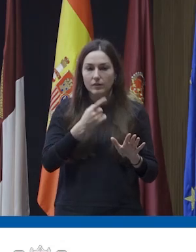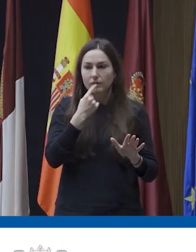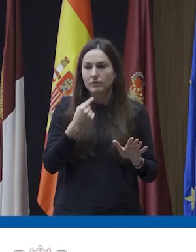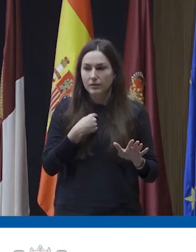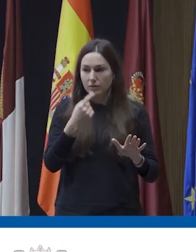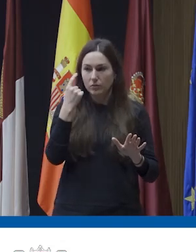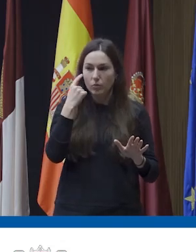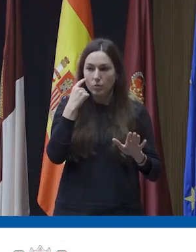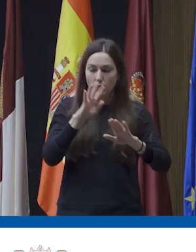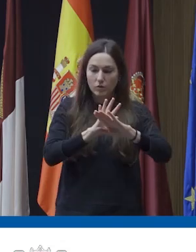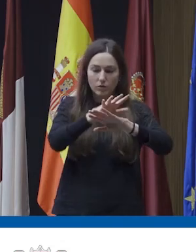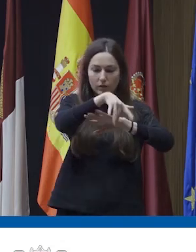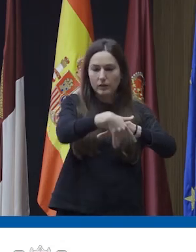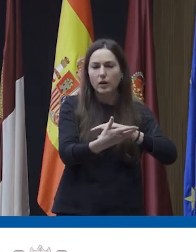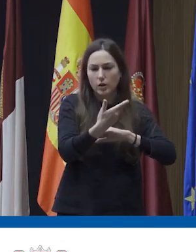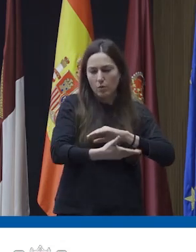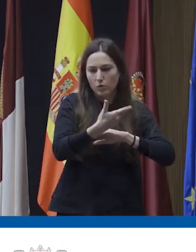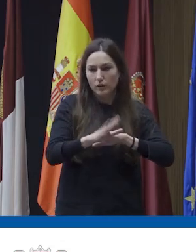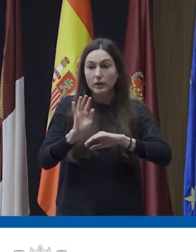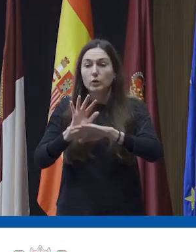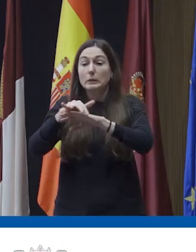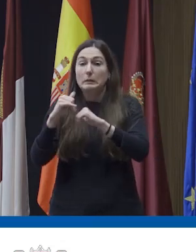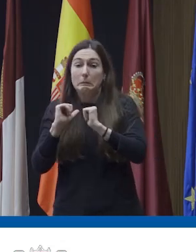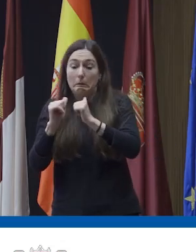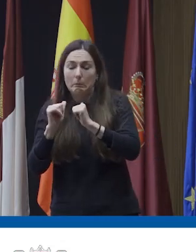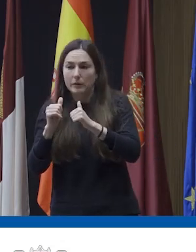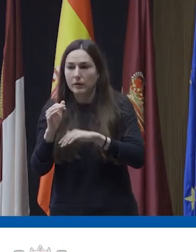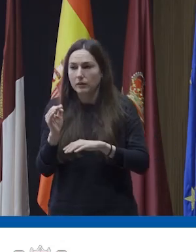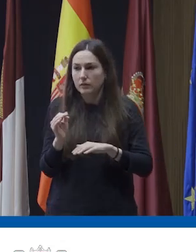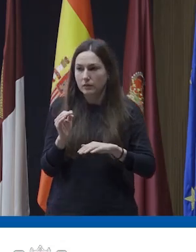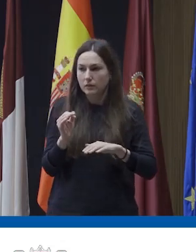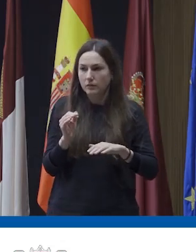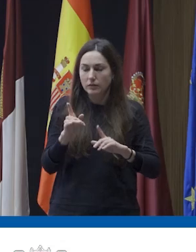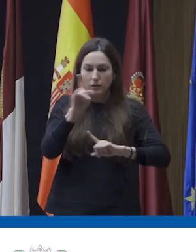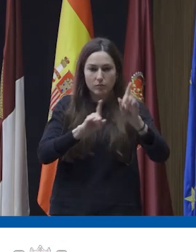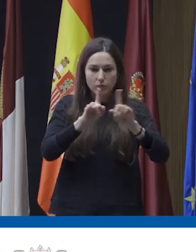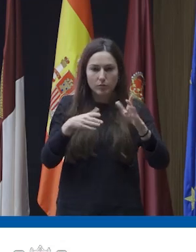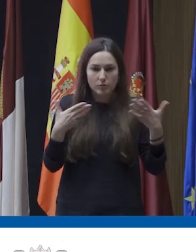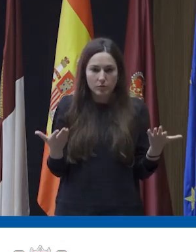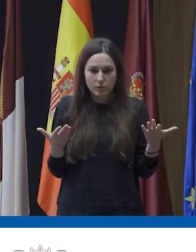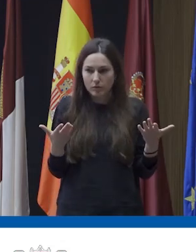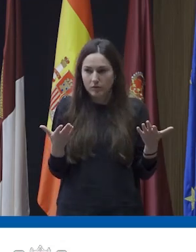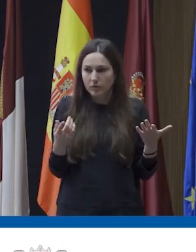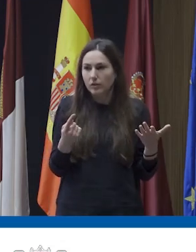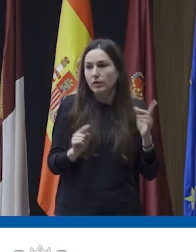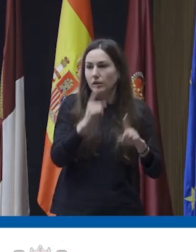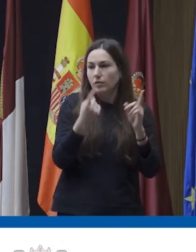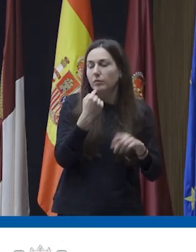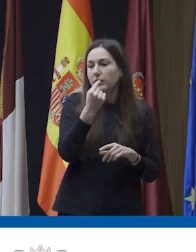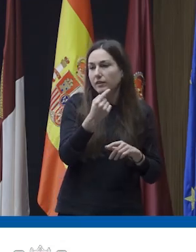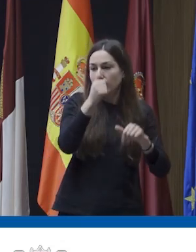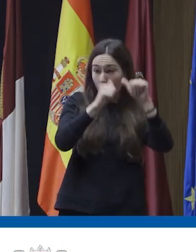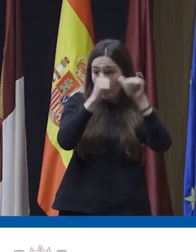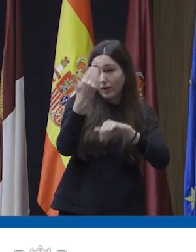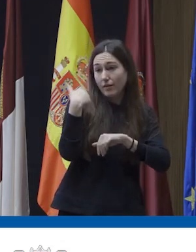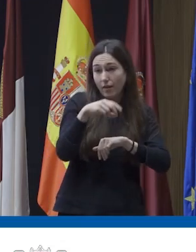tengo la catarata bastante desarrollada y la otra se está desarrollando. Entonces, ¿cuál es mi problema? Que hay quien me ha dicho que me debería haber operado